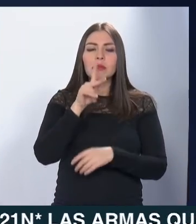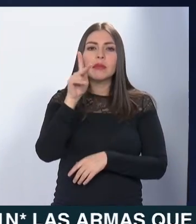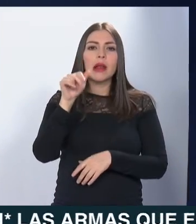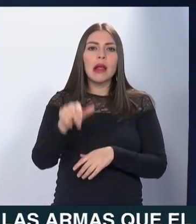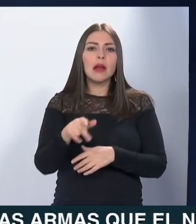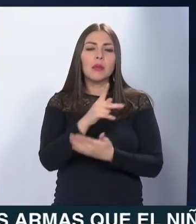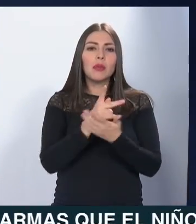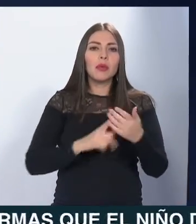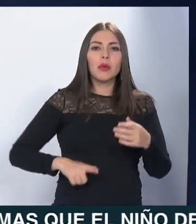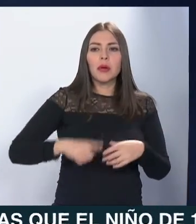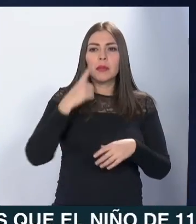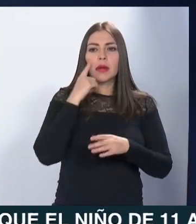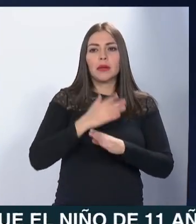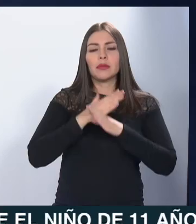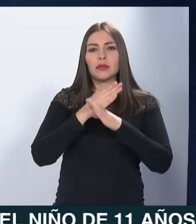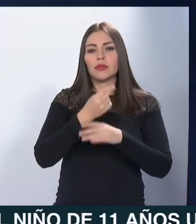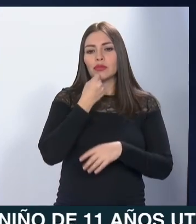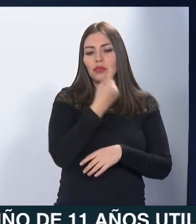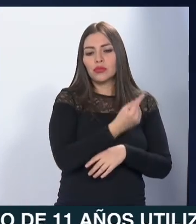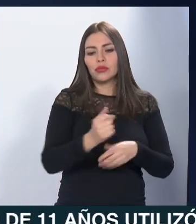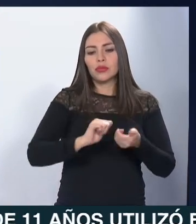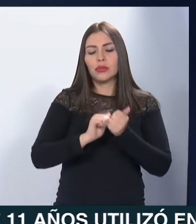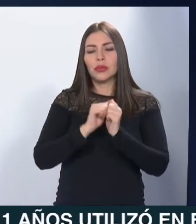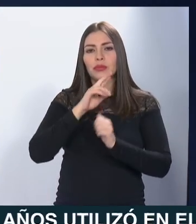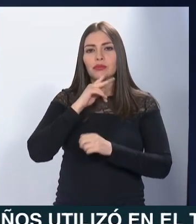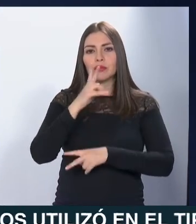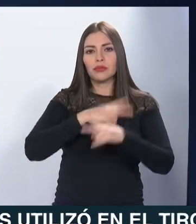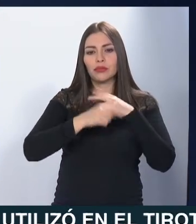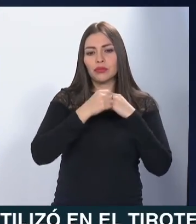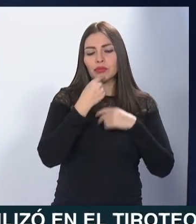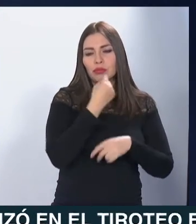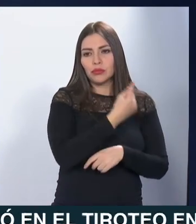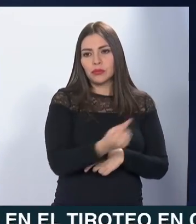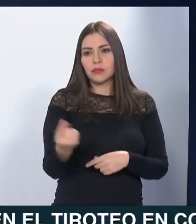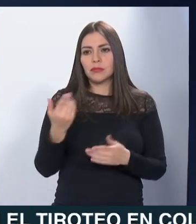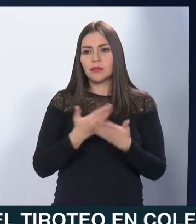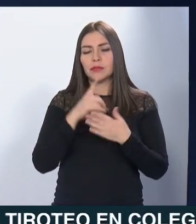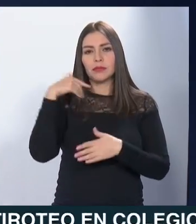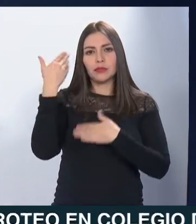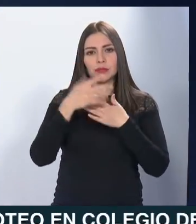infancia en México. Nos encontramos la próxima ocasión aquí en 21 Noticias.